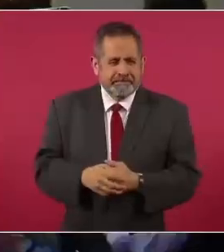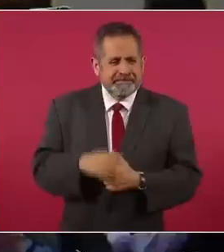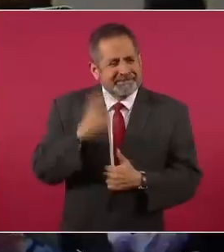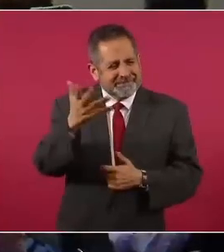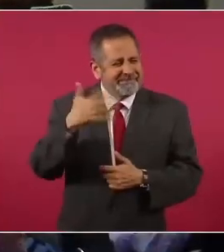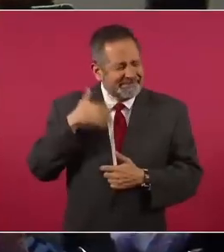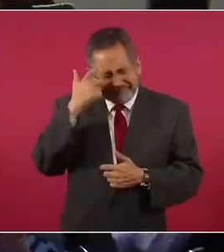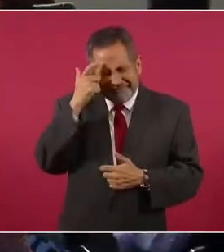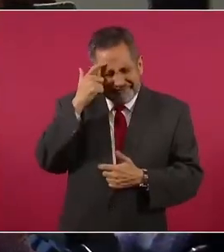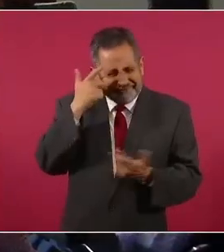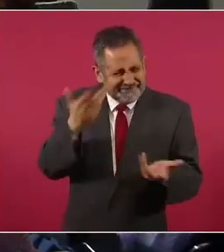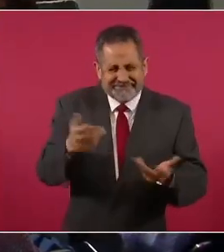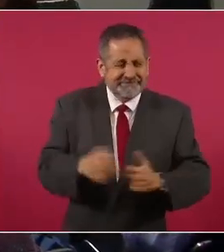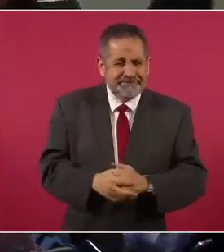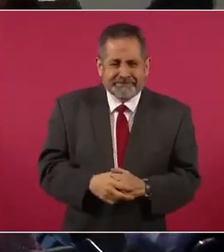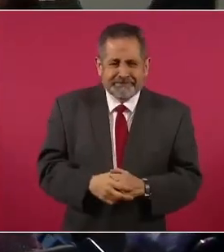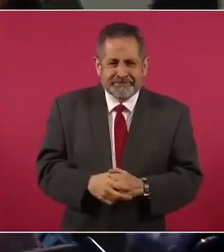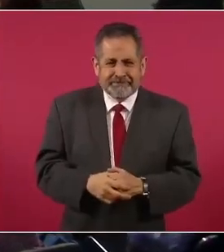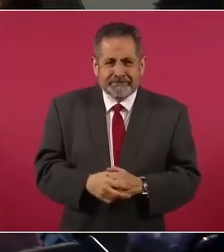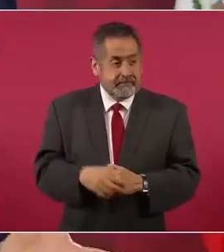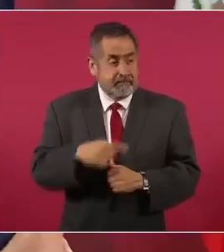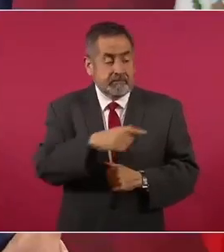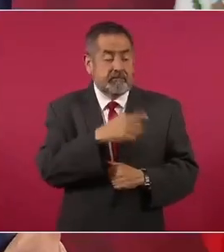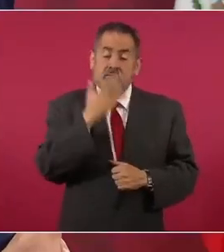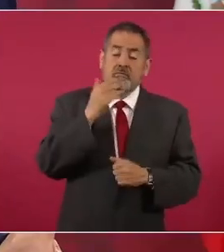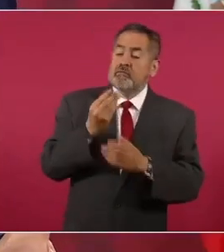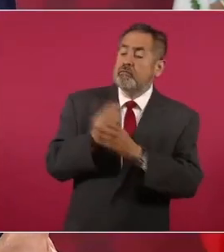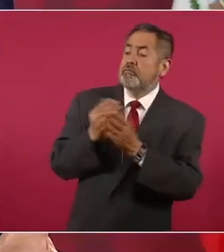Fíjense, y dicen que no hay clasismo.